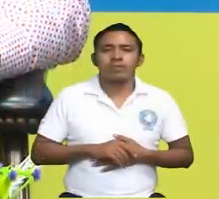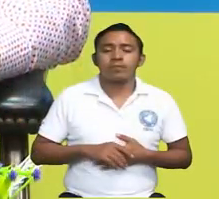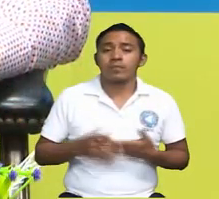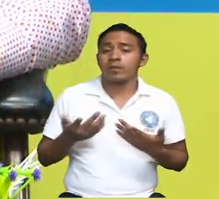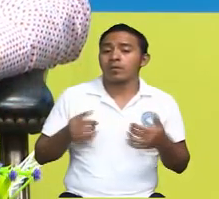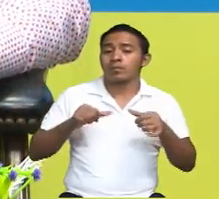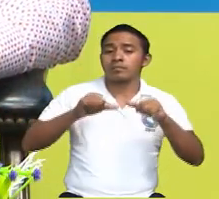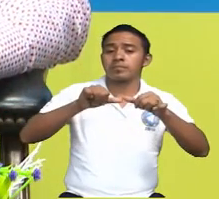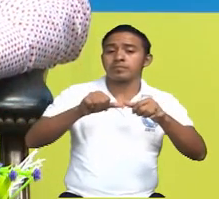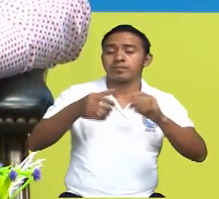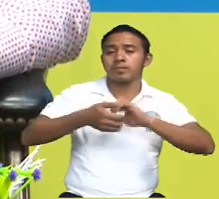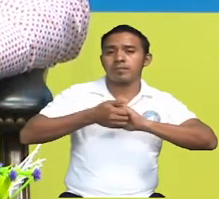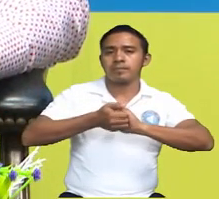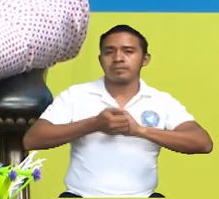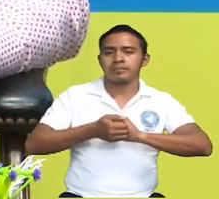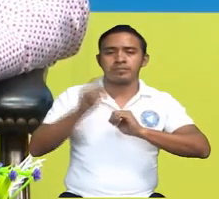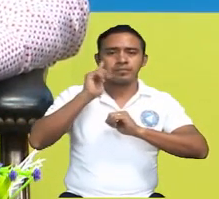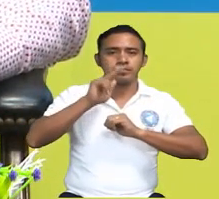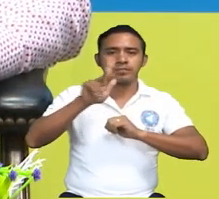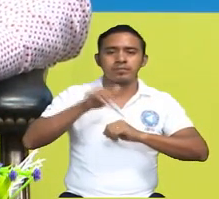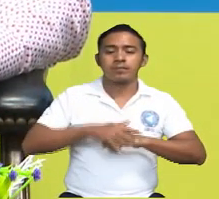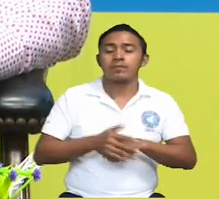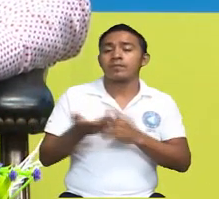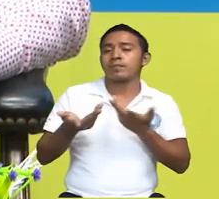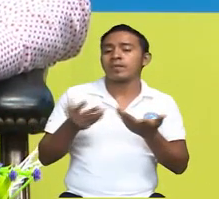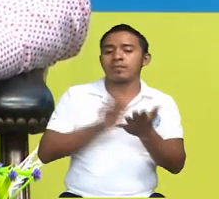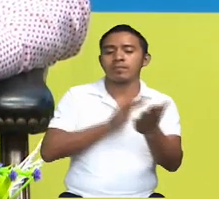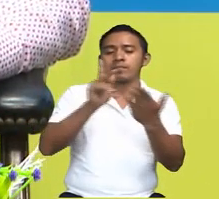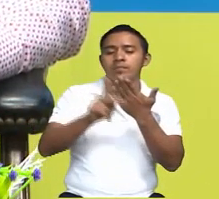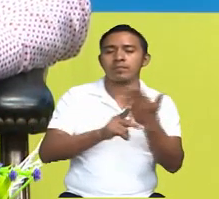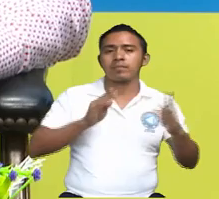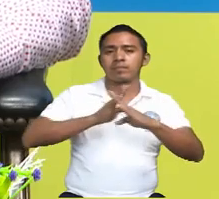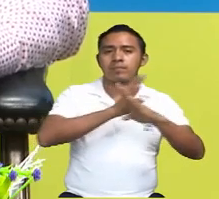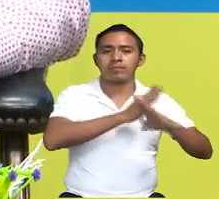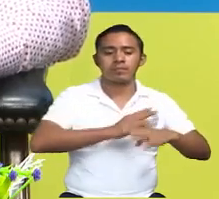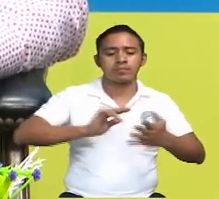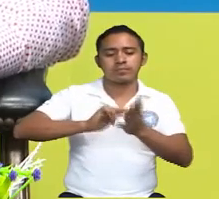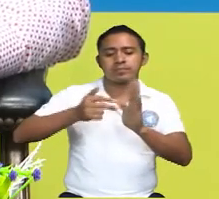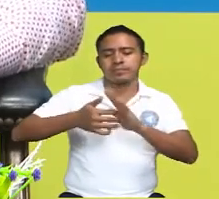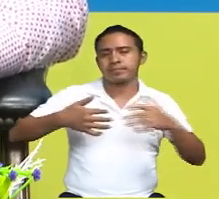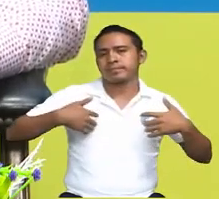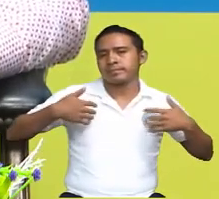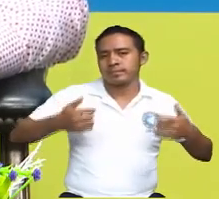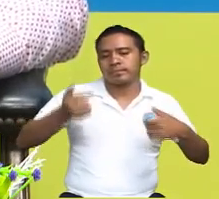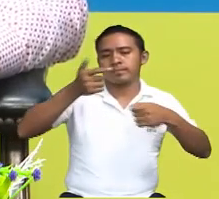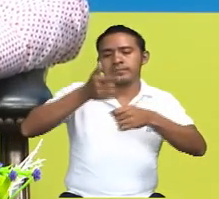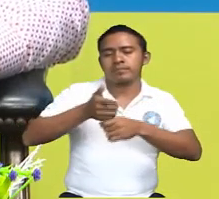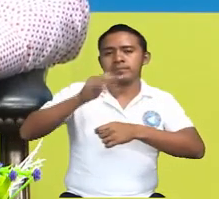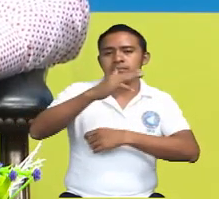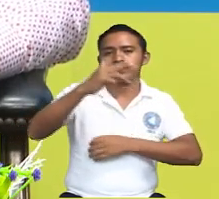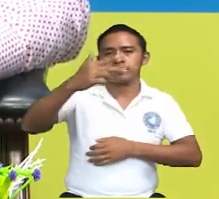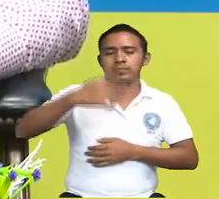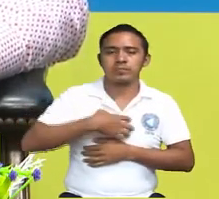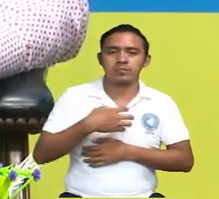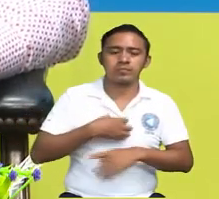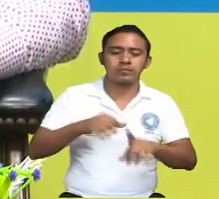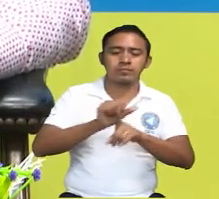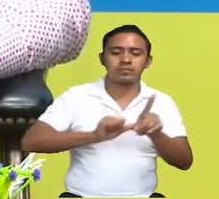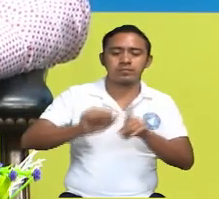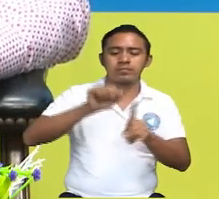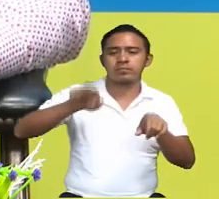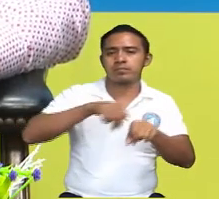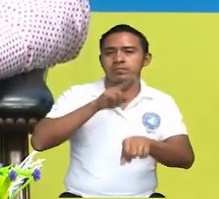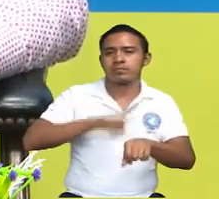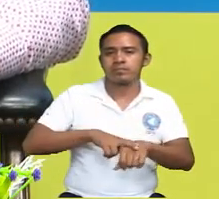Estamos de regreso, amigos televidentes, en su gustado programa Prevenir de Salud a través de la frecuencia del canal 98, el canal parlamentario, el canal